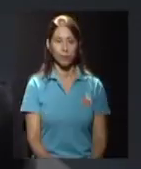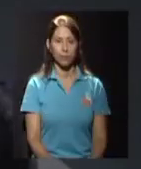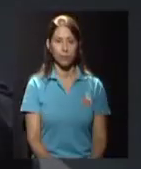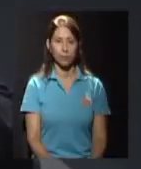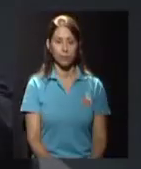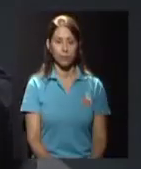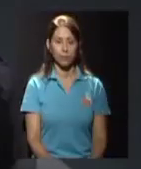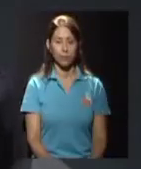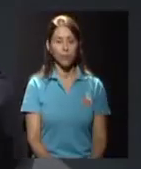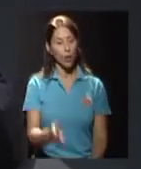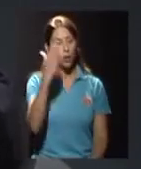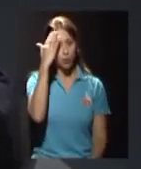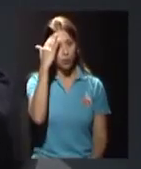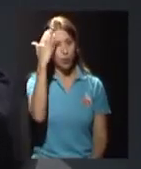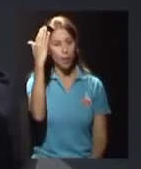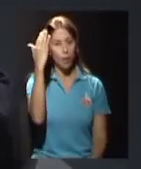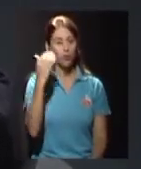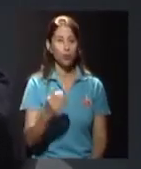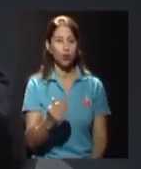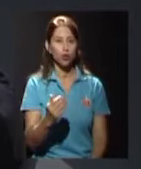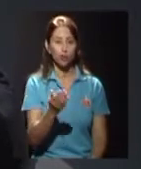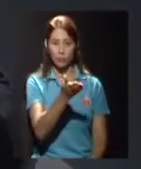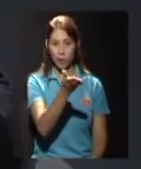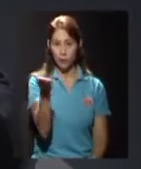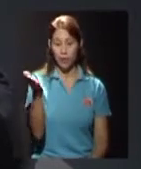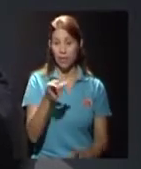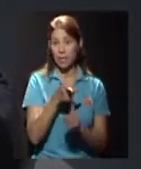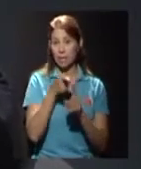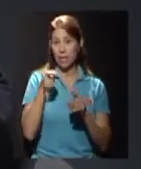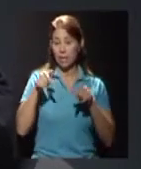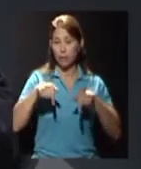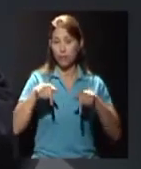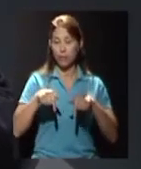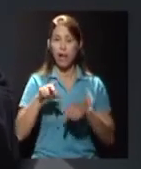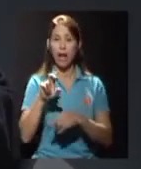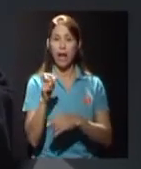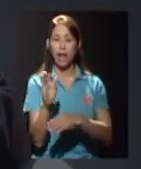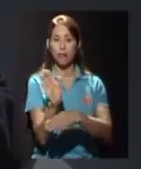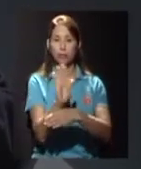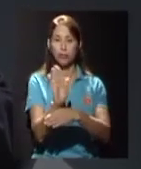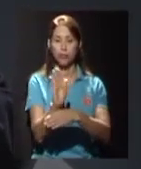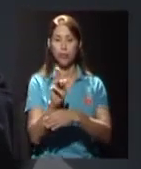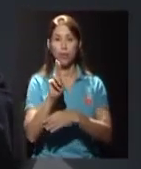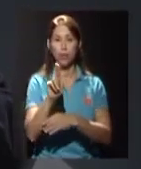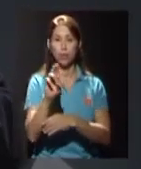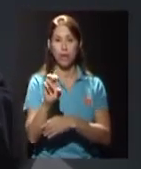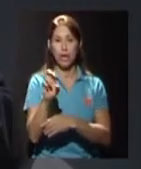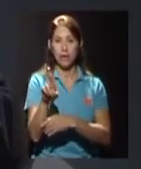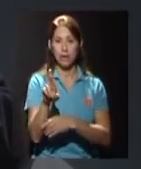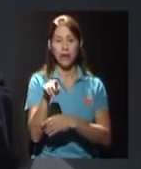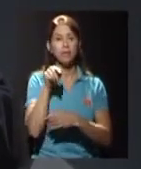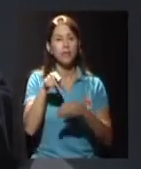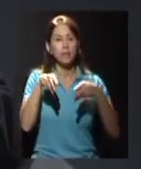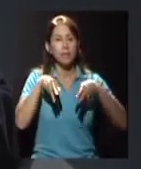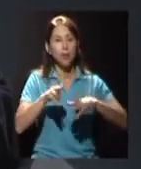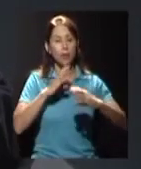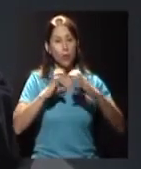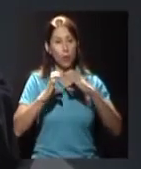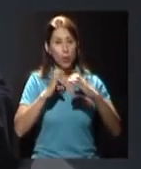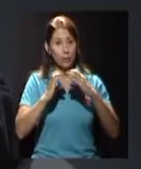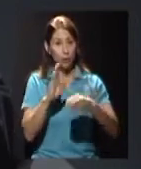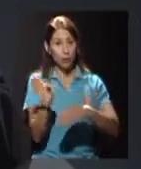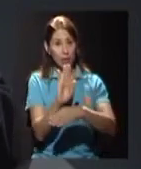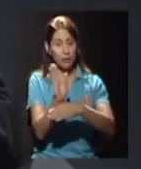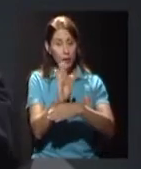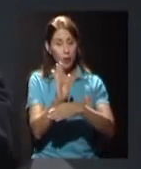los saludamos desde canal 12 r este medio televisivo que